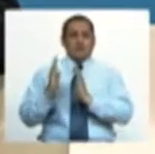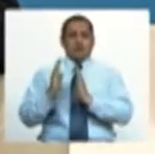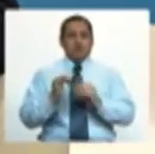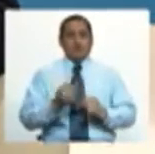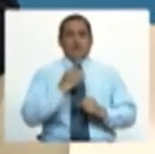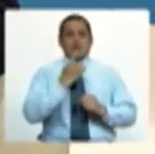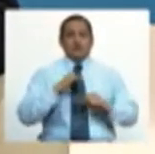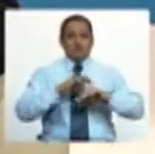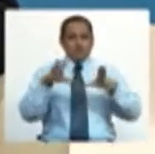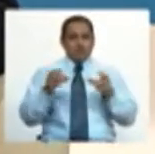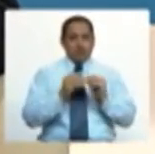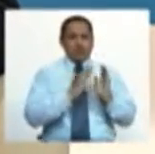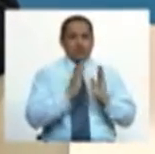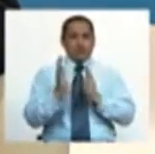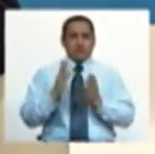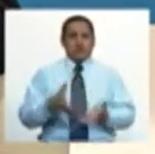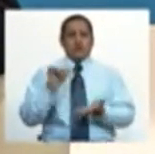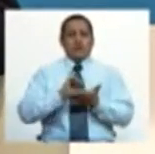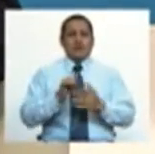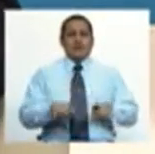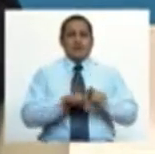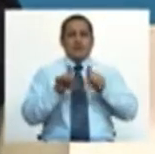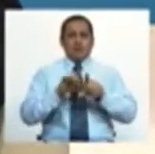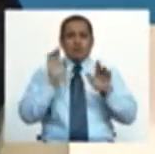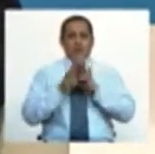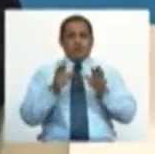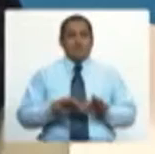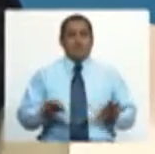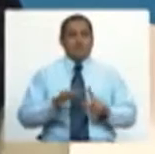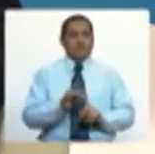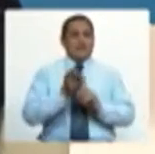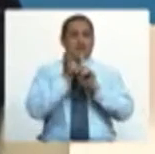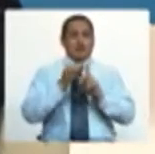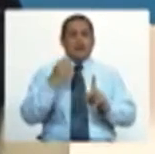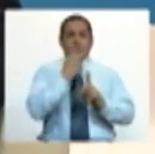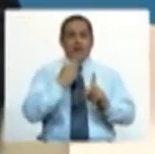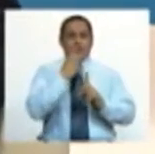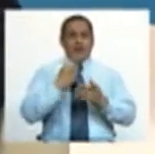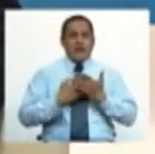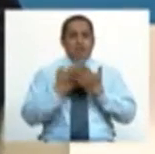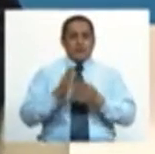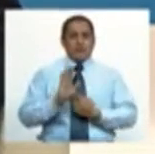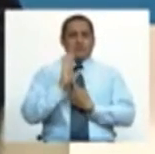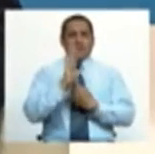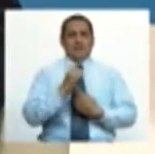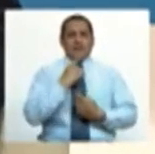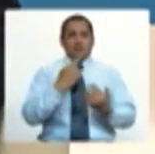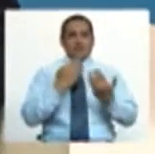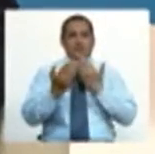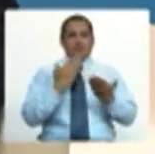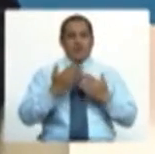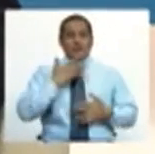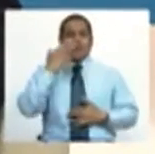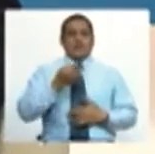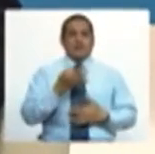la prueba es todo un proceso en el que lo principal es la oralidad. La actuación de prueba se da de un modo